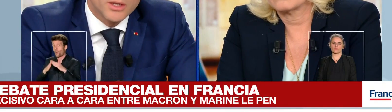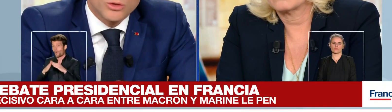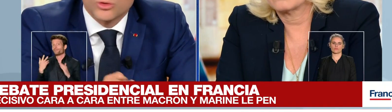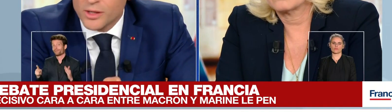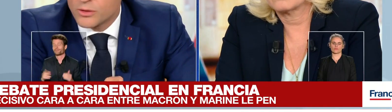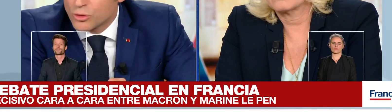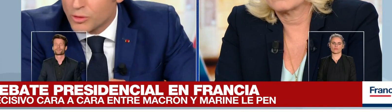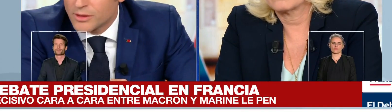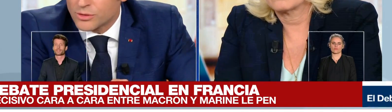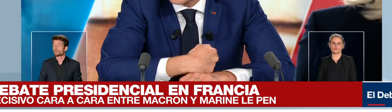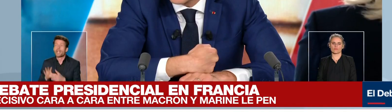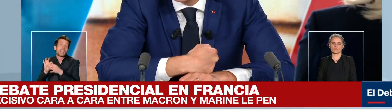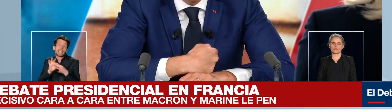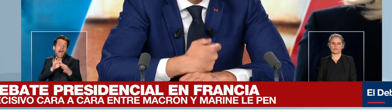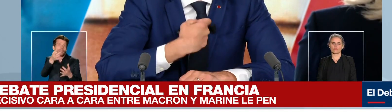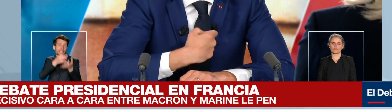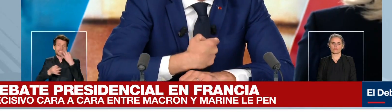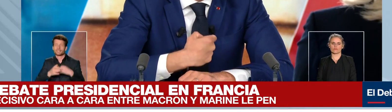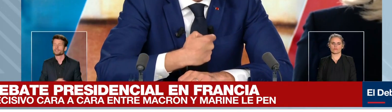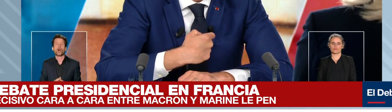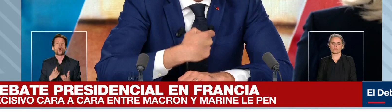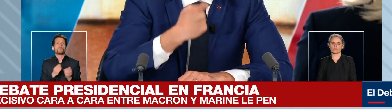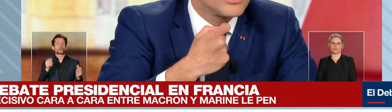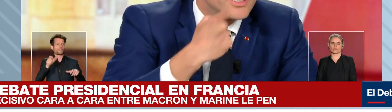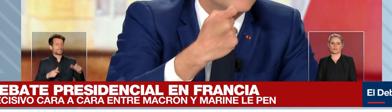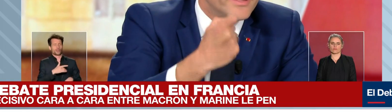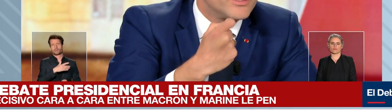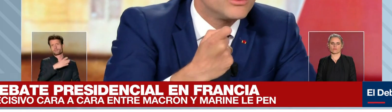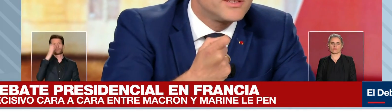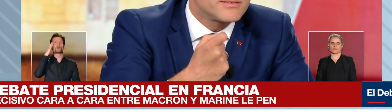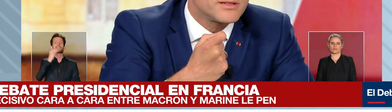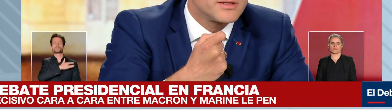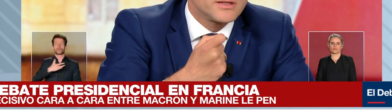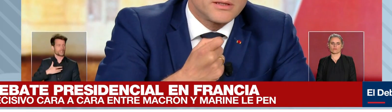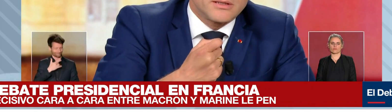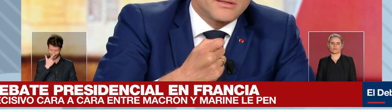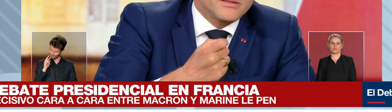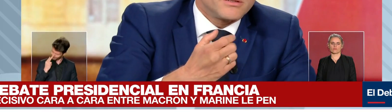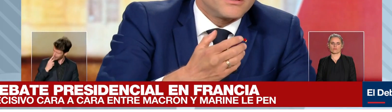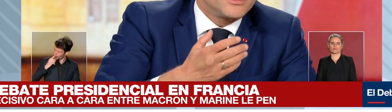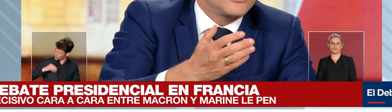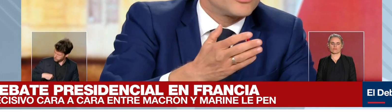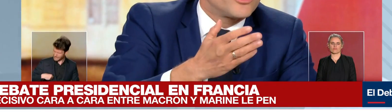frases. Muchos de nuestros personales de salud se culpabilizan porque nos dicen: